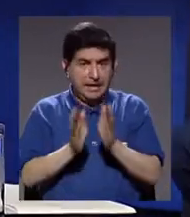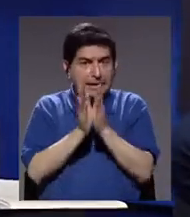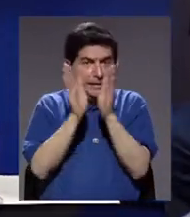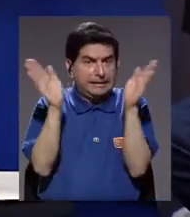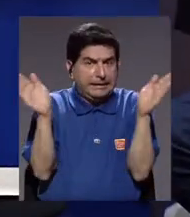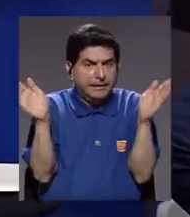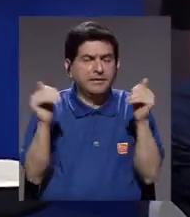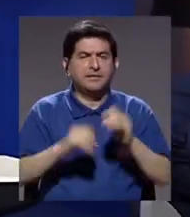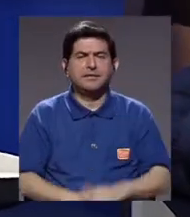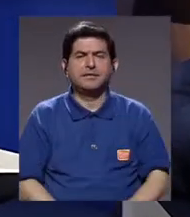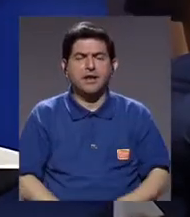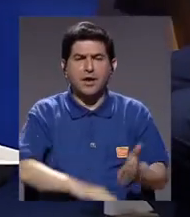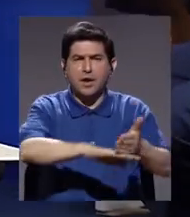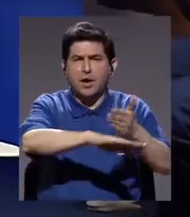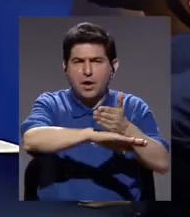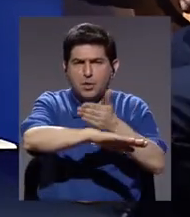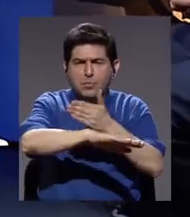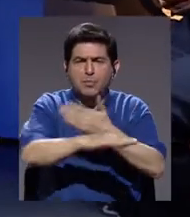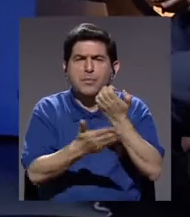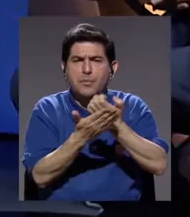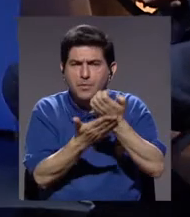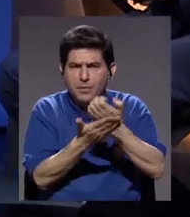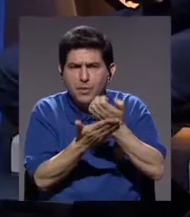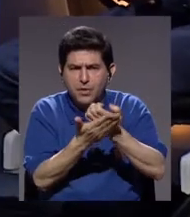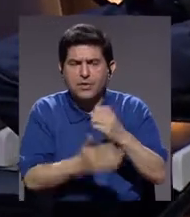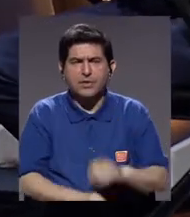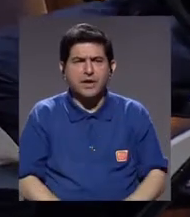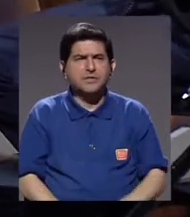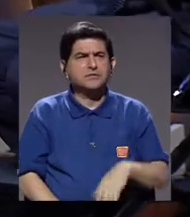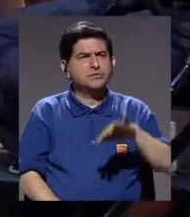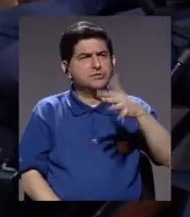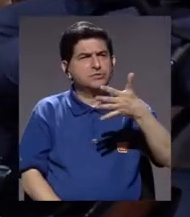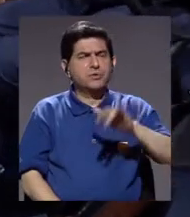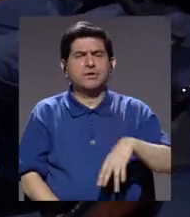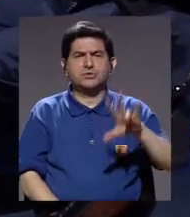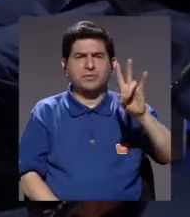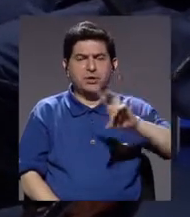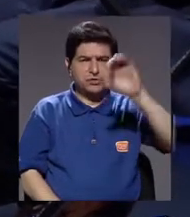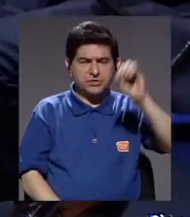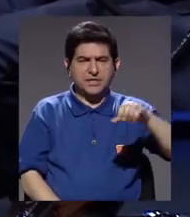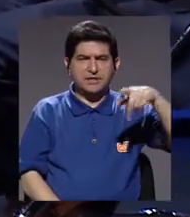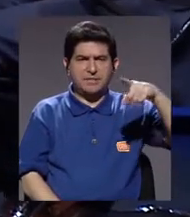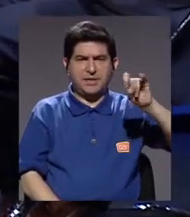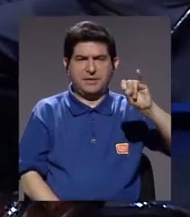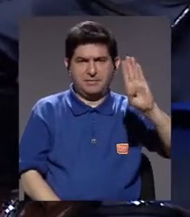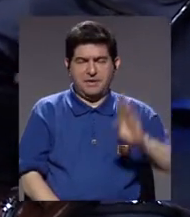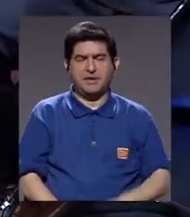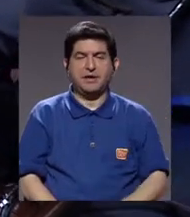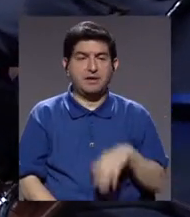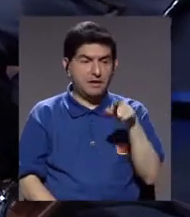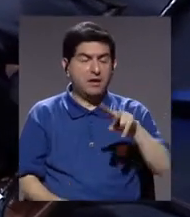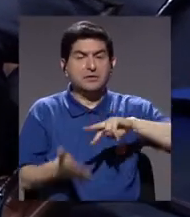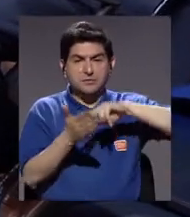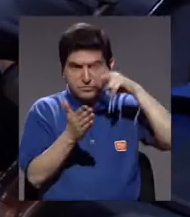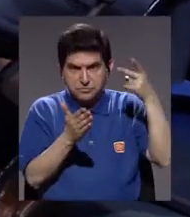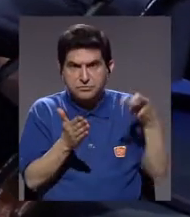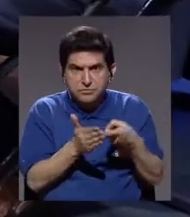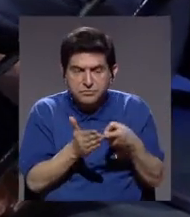generales, el crecimiento económico fue de más o menos 7%, lo que es